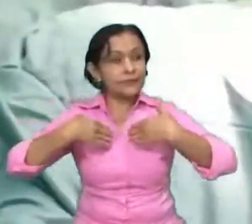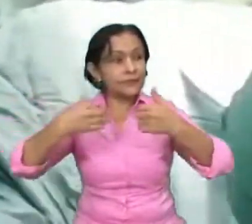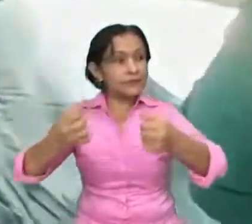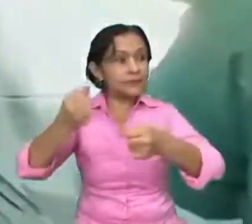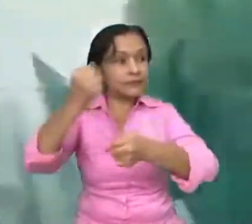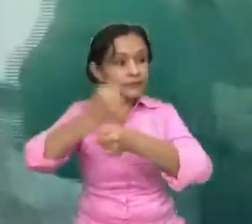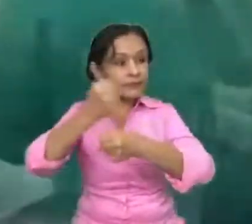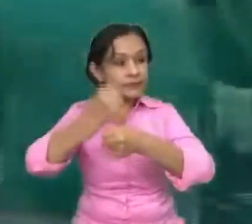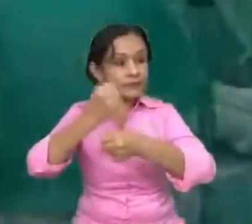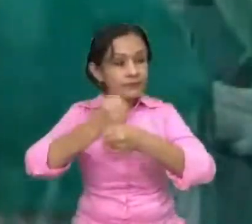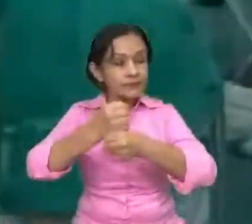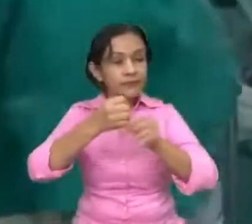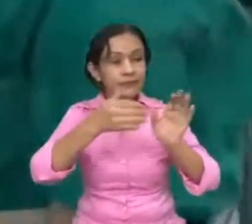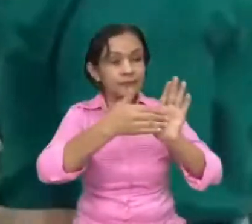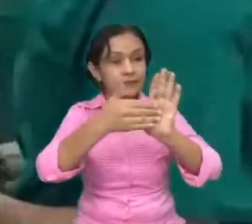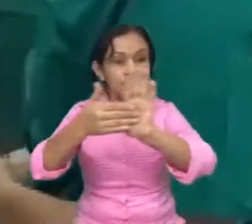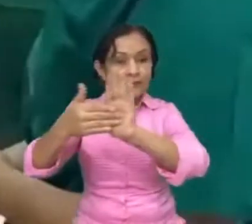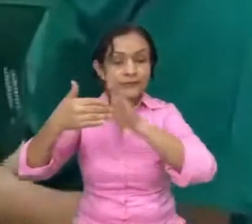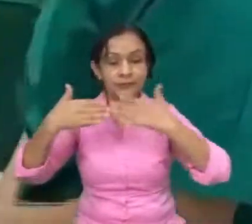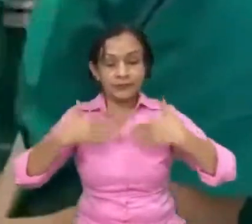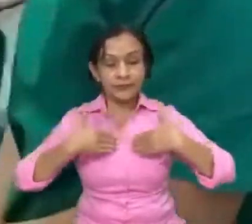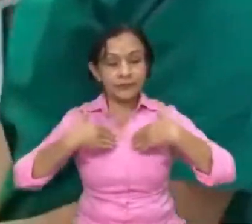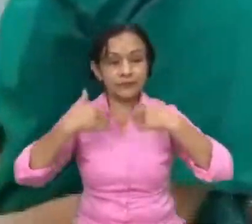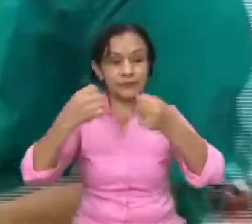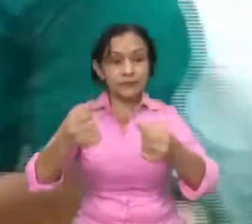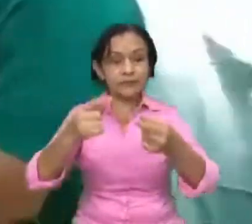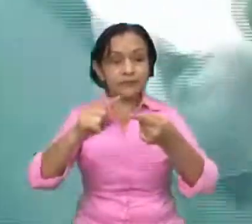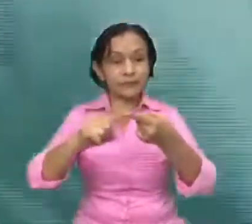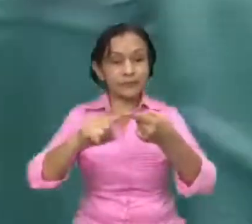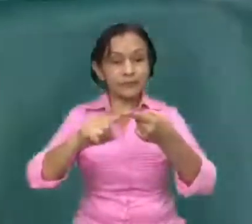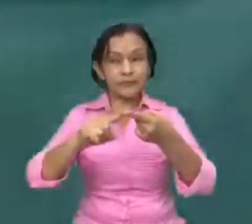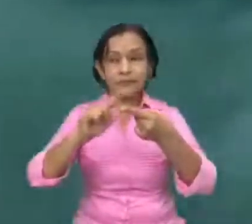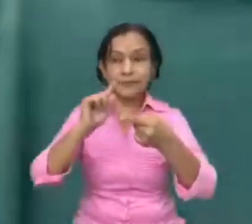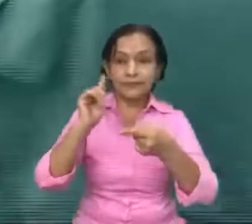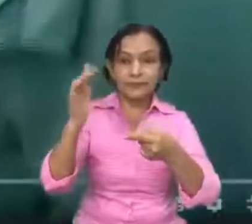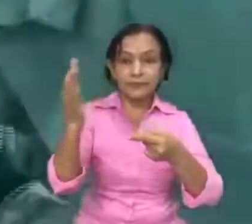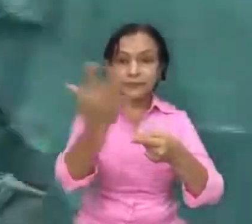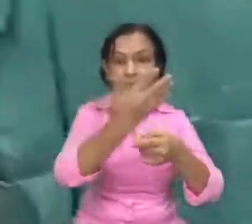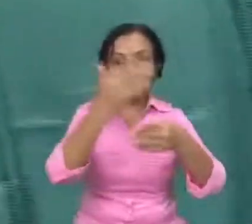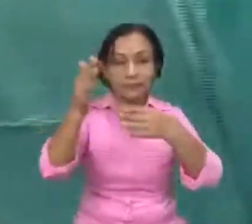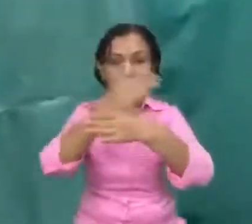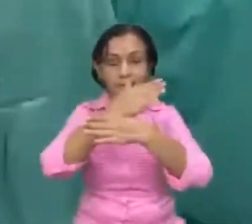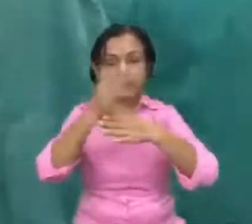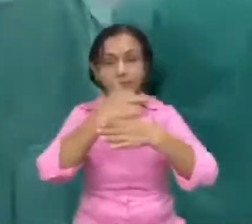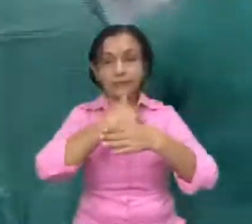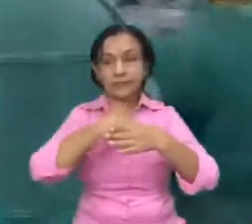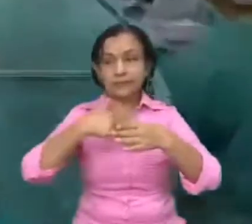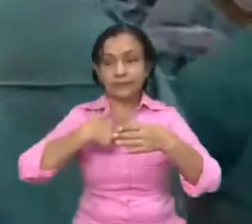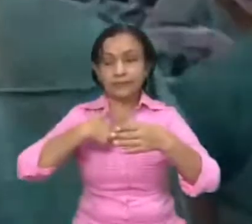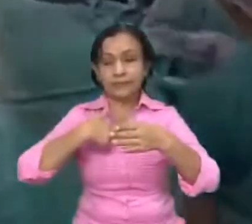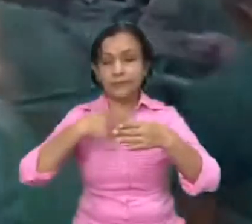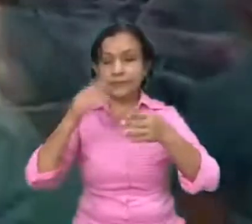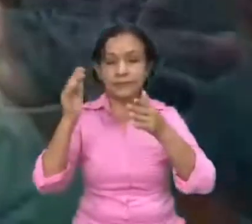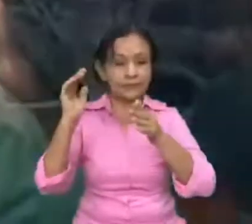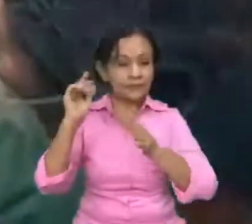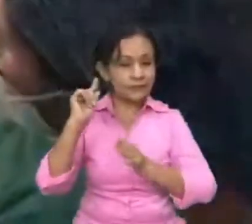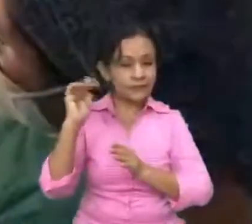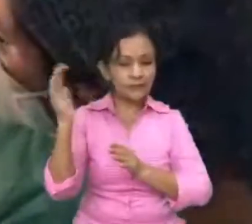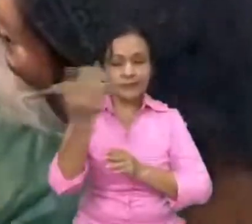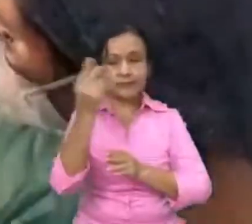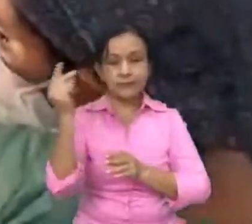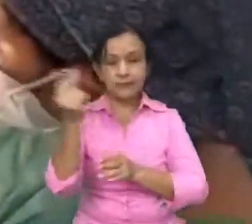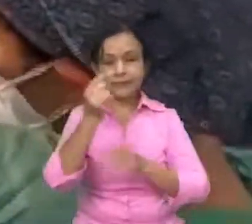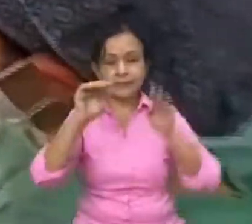a través de su sistema modelo de salud integral que está en todo nivel, en el que se capten de manera oportuna las